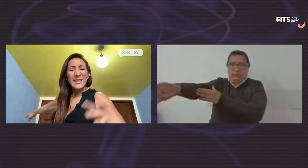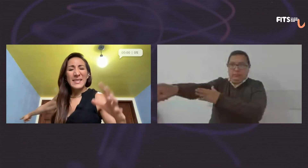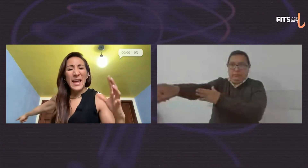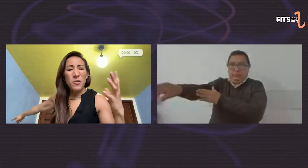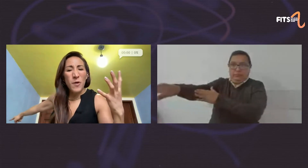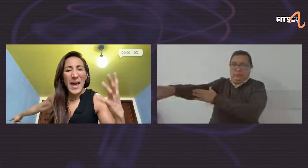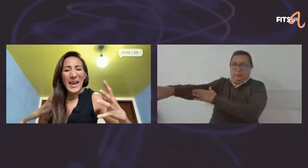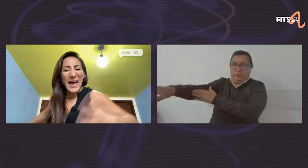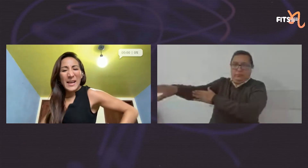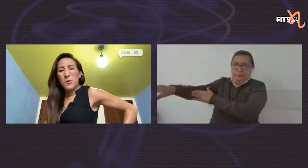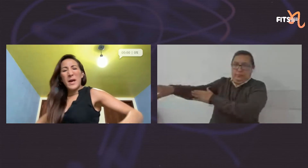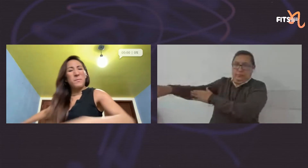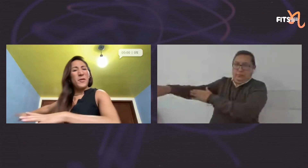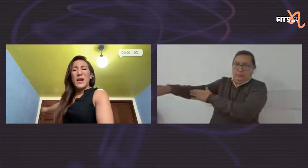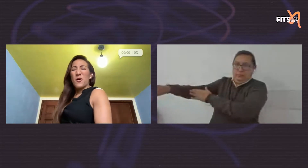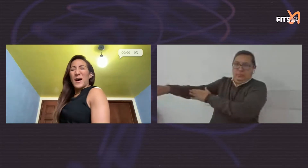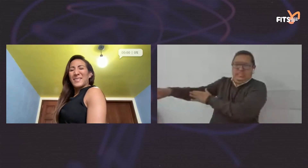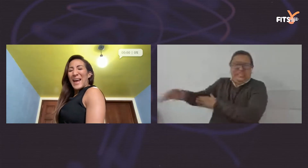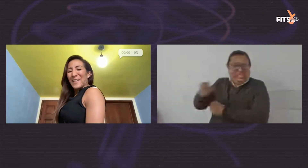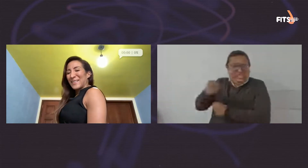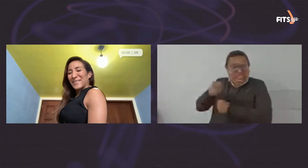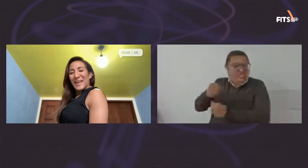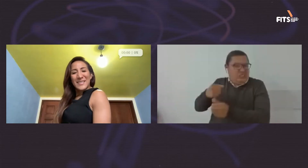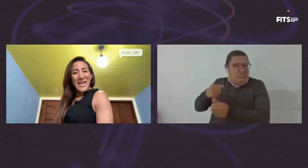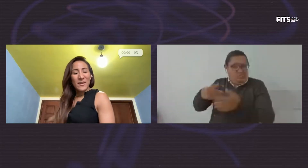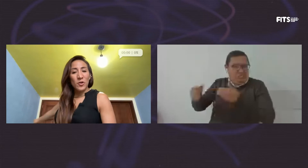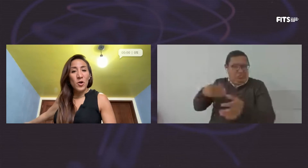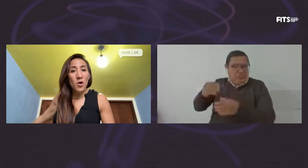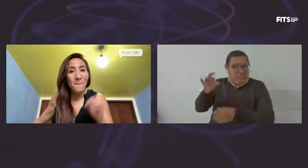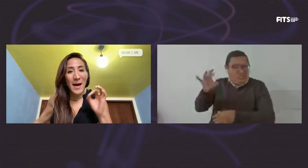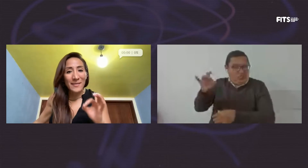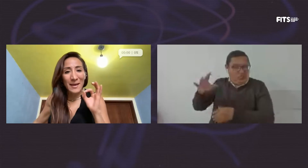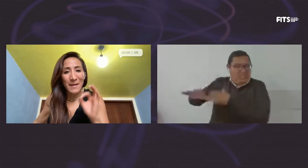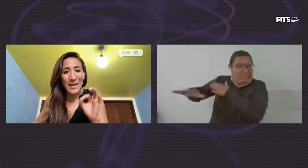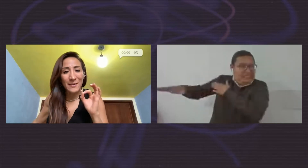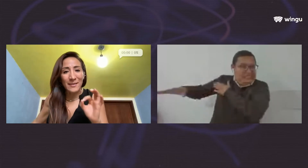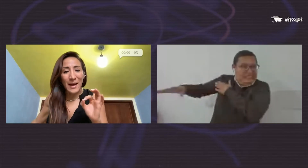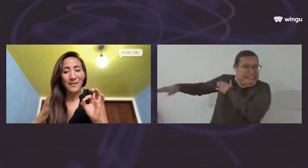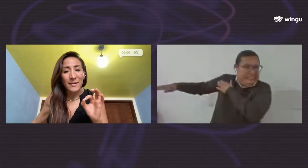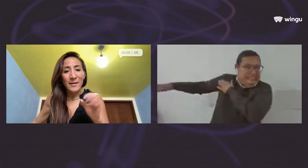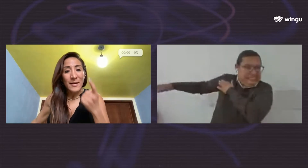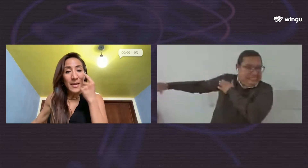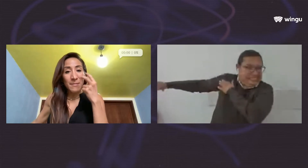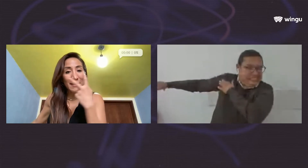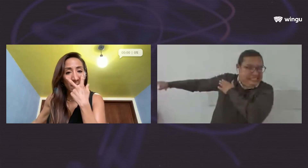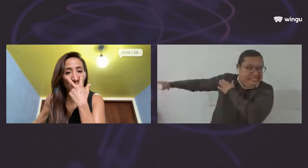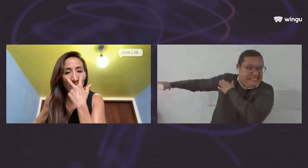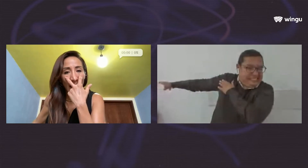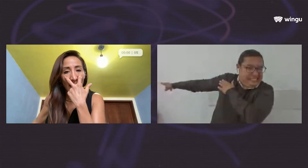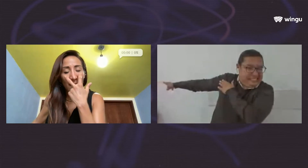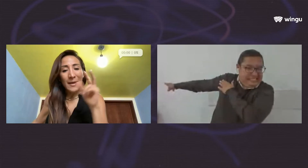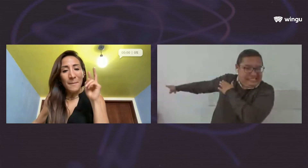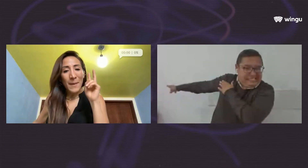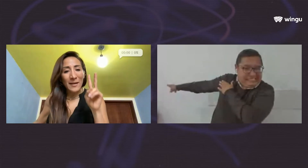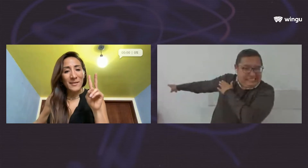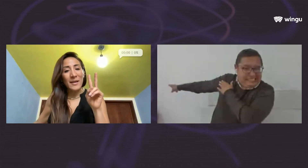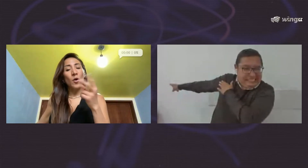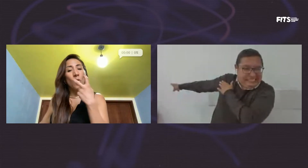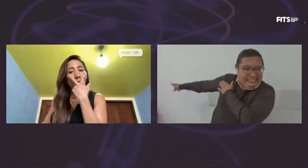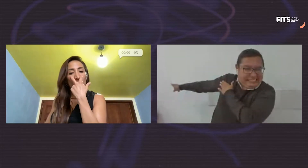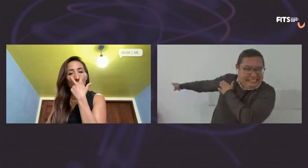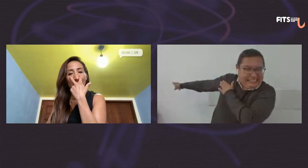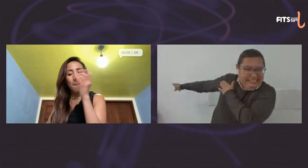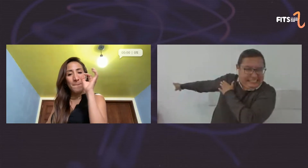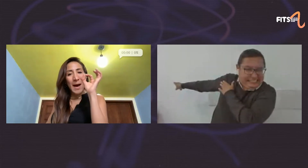que te duela el cuerpo de lo atrás que estás yendo, lo más que vayas atrás. Y vas a voltear para